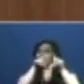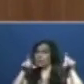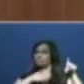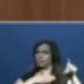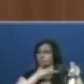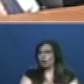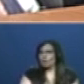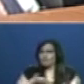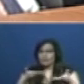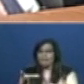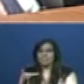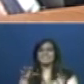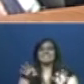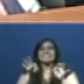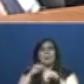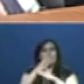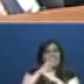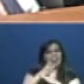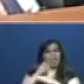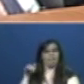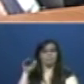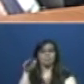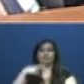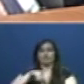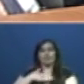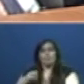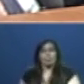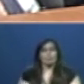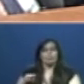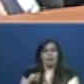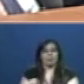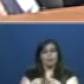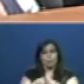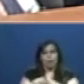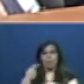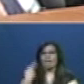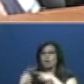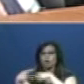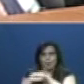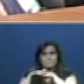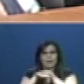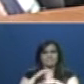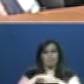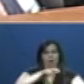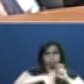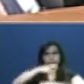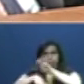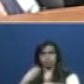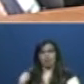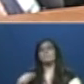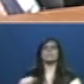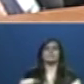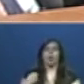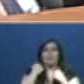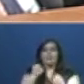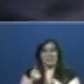forestal y de la madera la materia prima necesaria para el desarrollo industrial y de biomasa aumentando los aprovechamientos